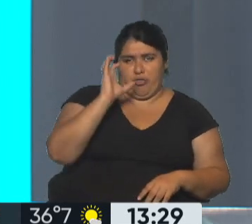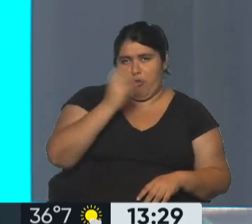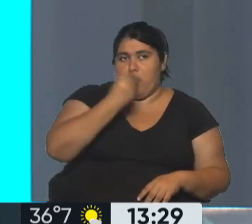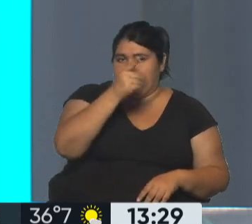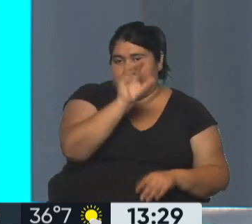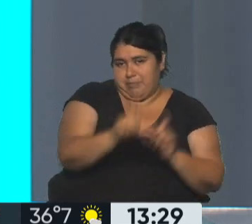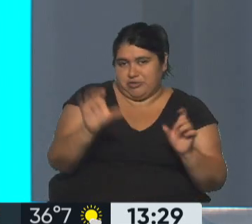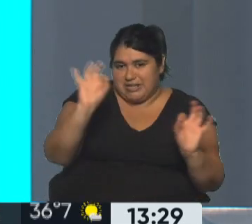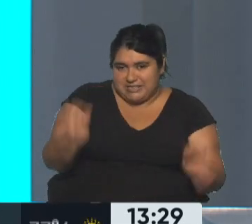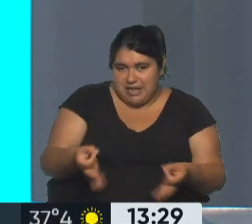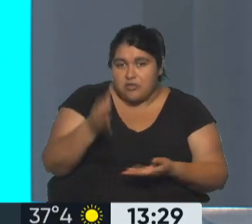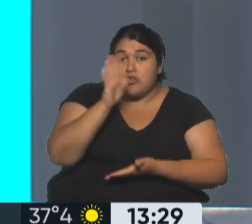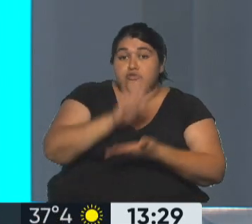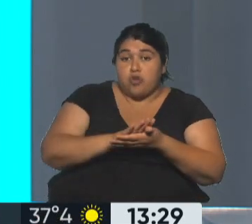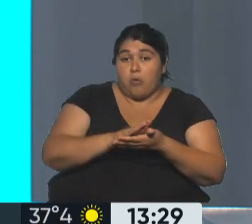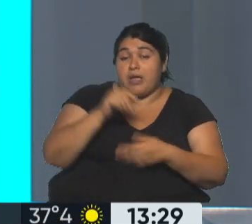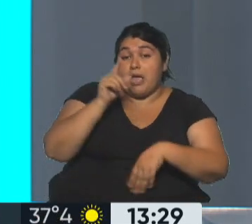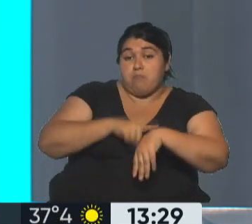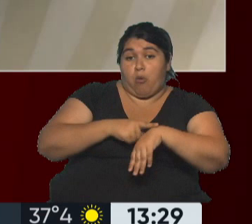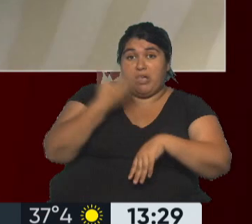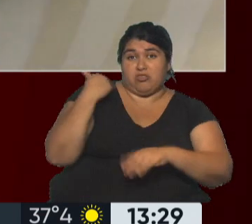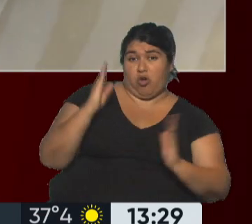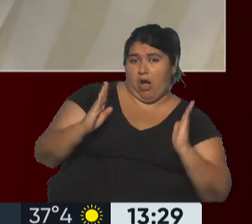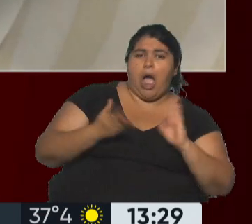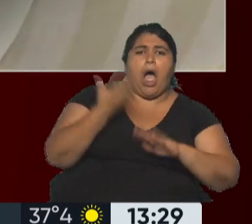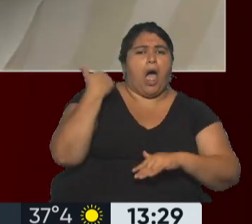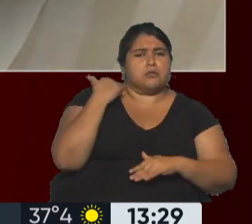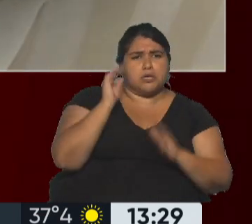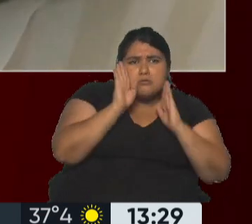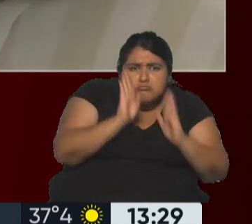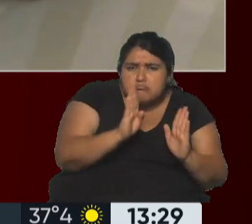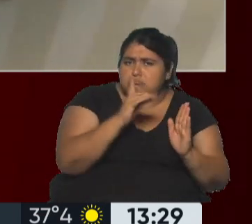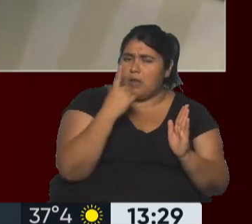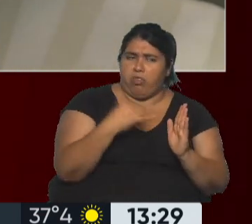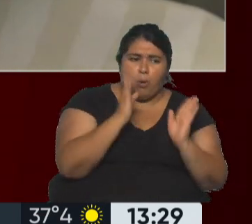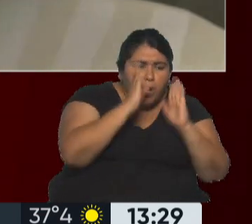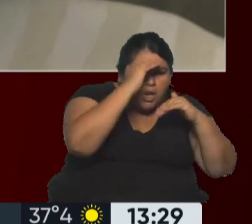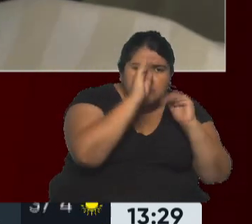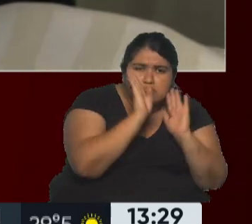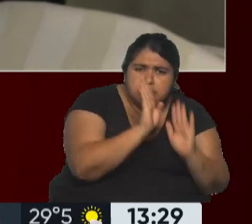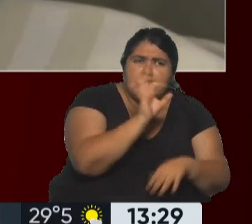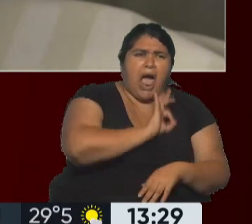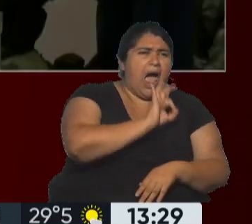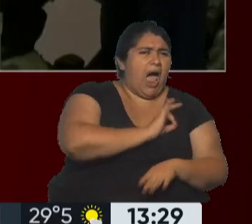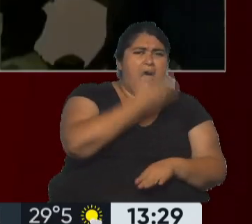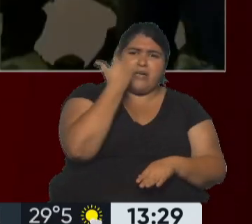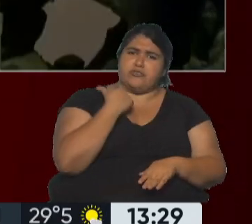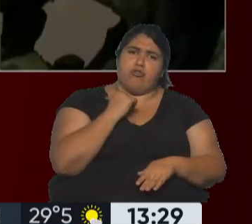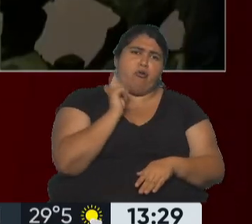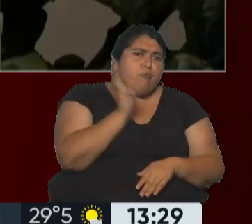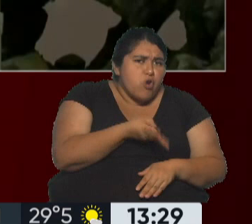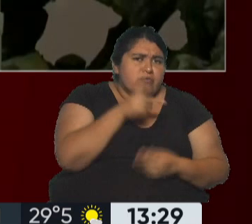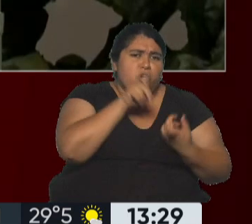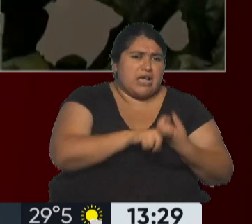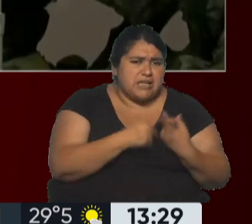sabe, que el celibato es en un momento histórico. Antes, al principio de los siglos, los que